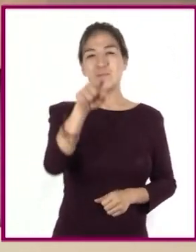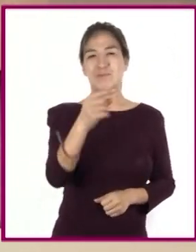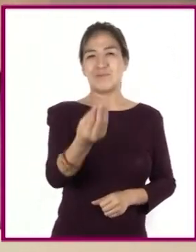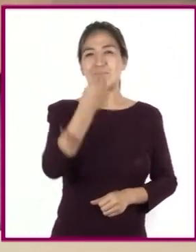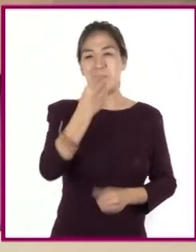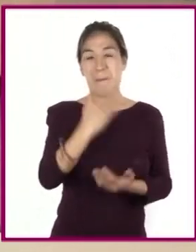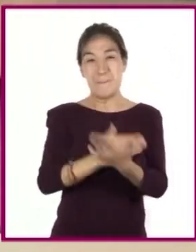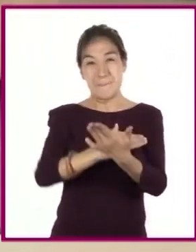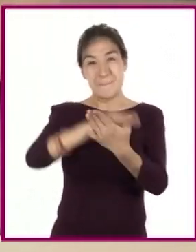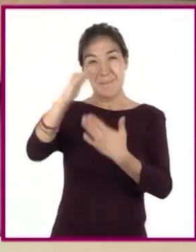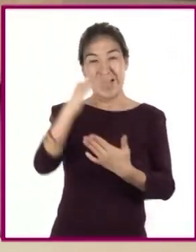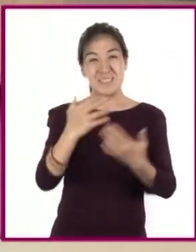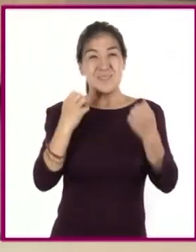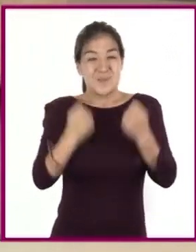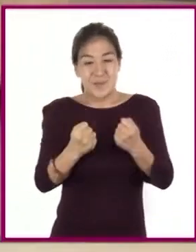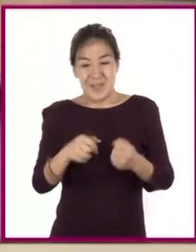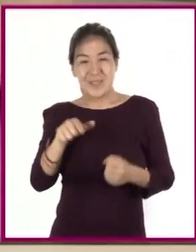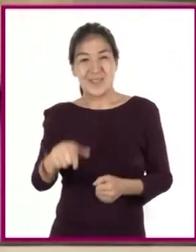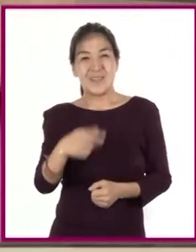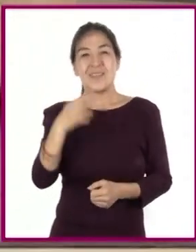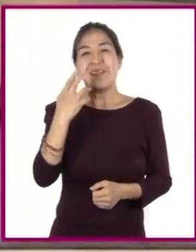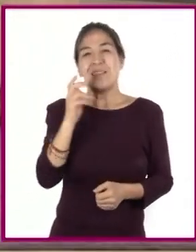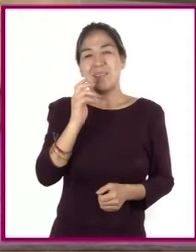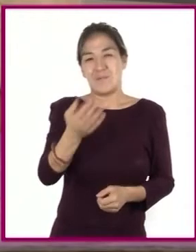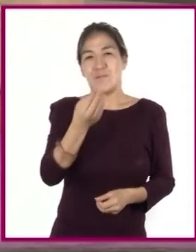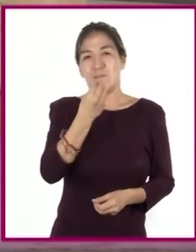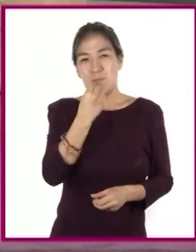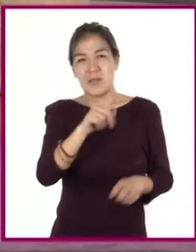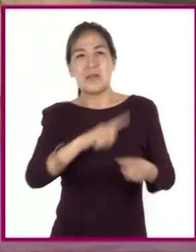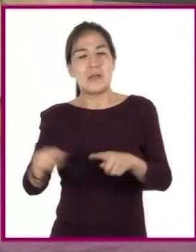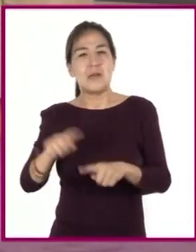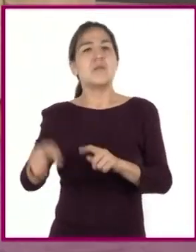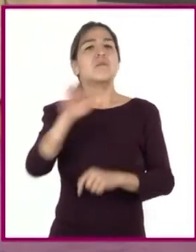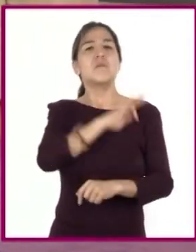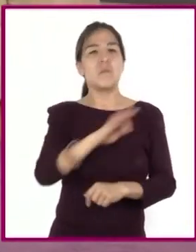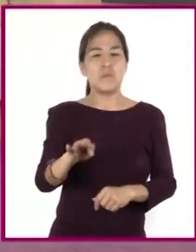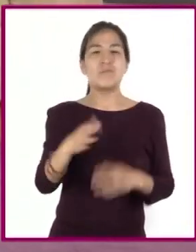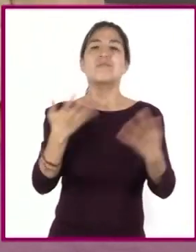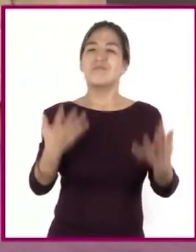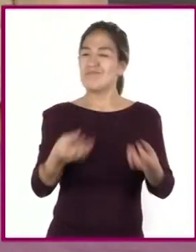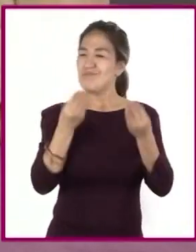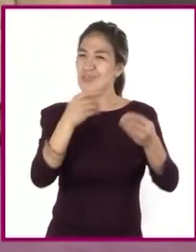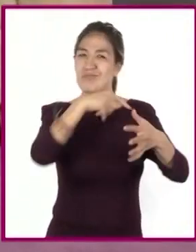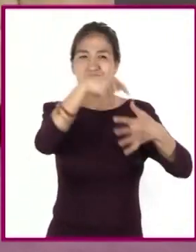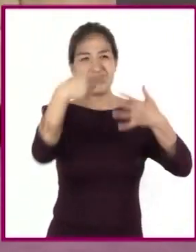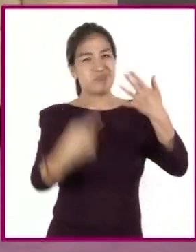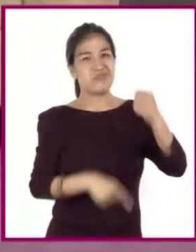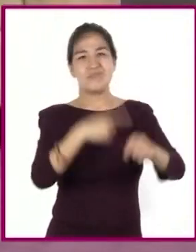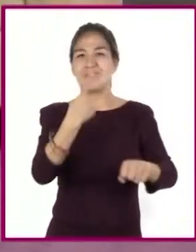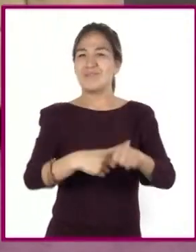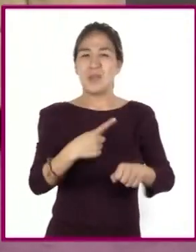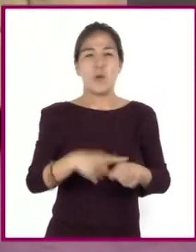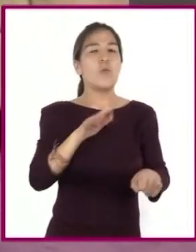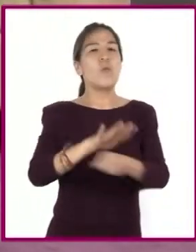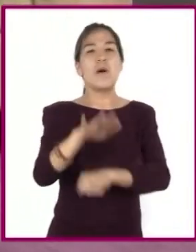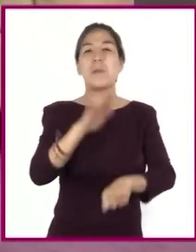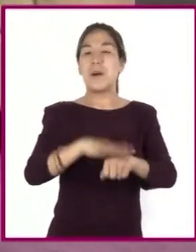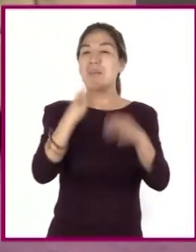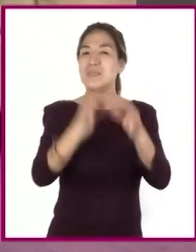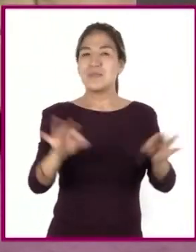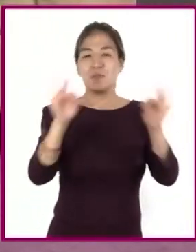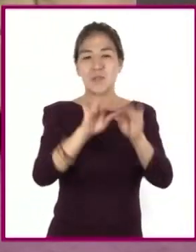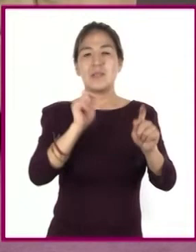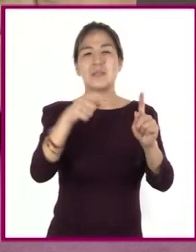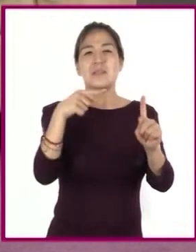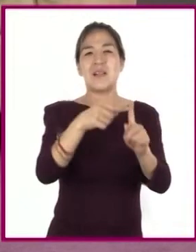calorías o en alguna parte de los alimentos, puede llevar a muy distintas enfermedades. Una de las más importantes, ya las